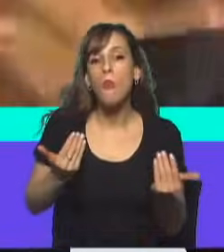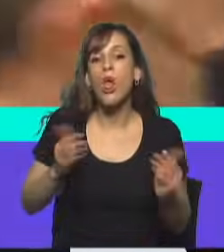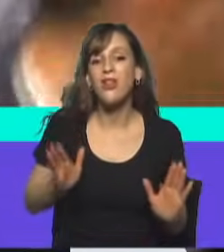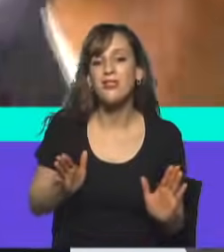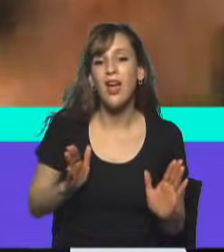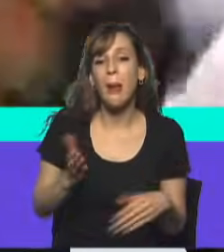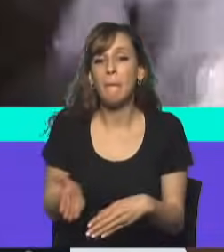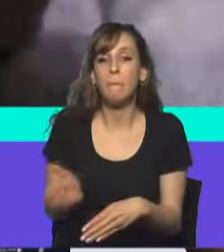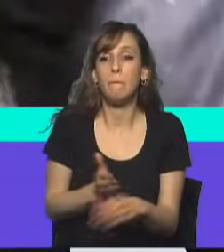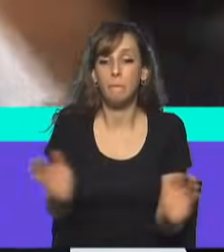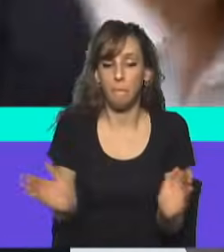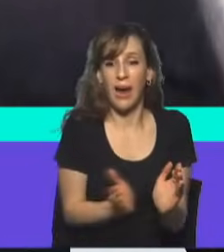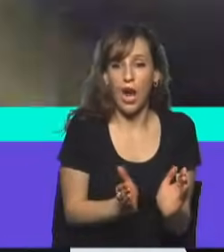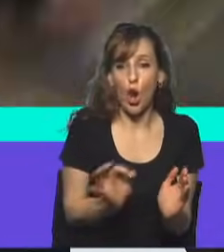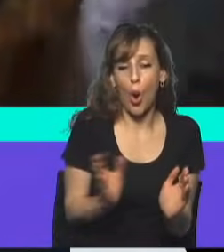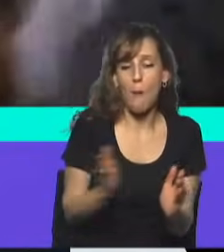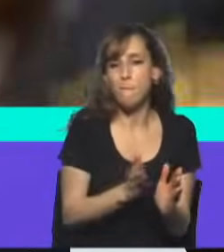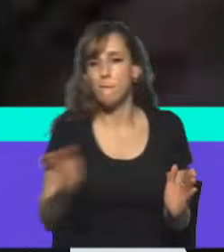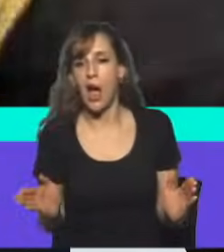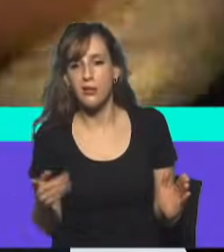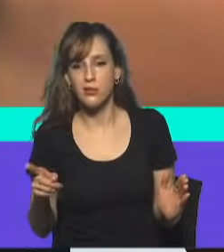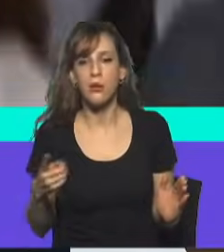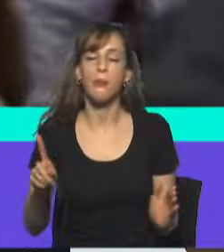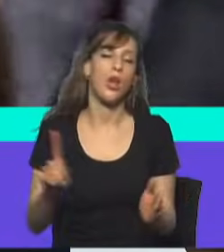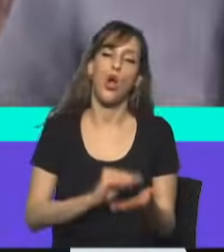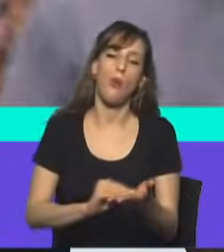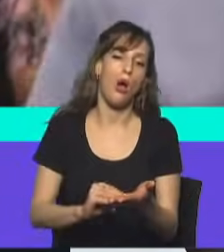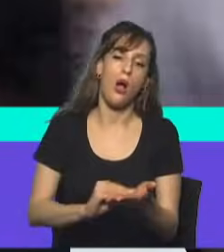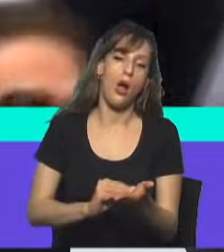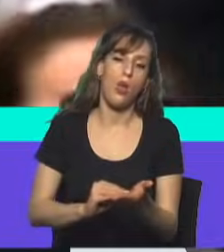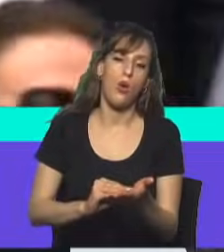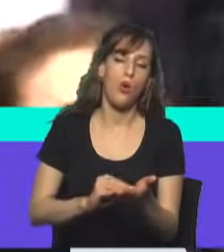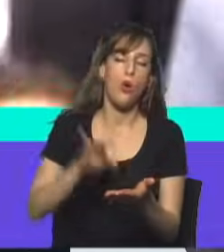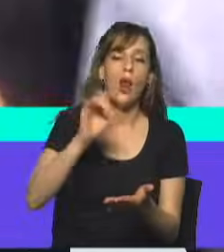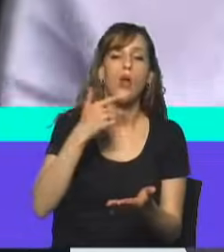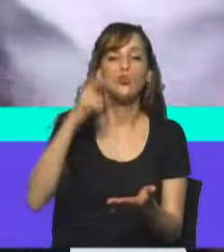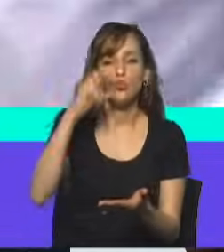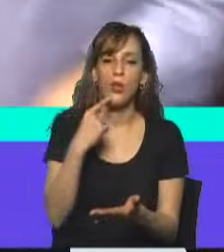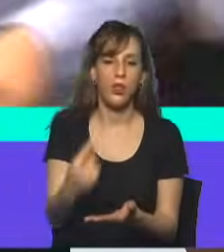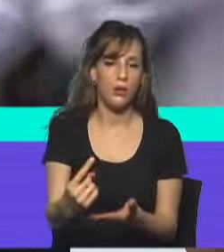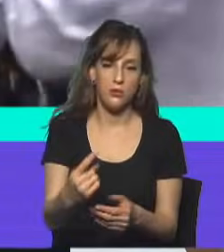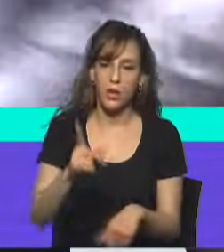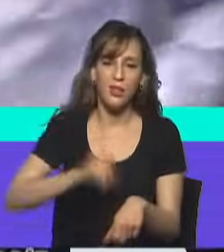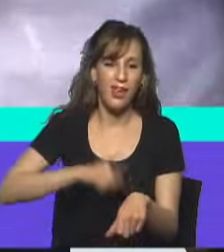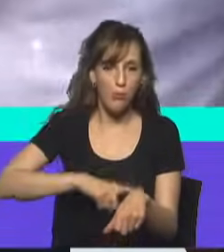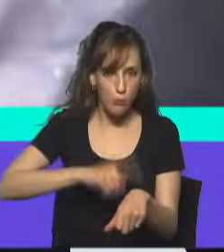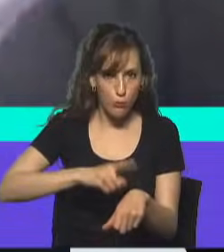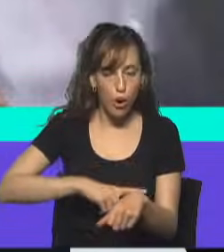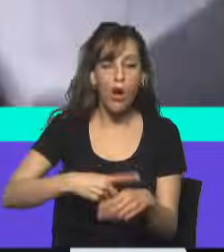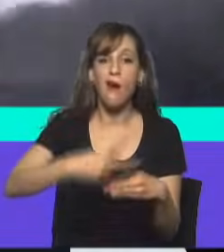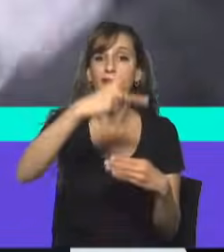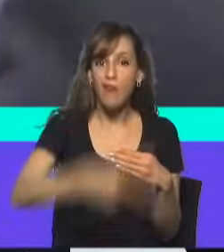ser menos, pero ya el abogado Lanuse advirtió que el plazo se vencerá el